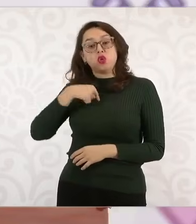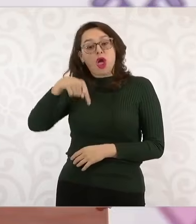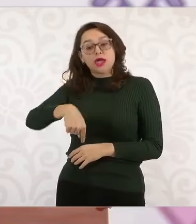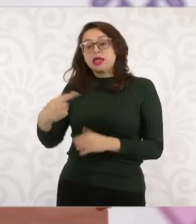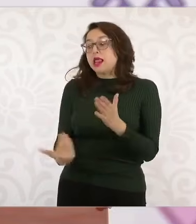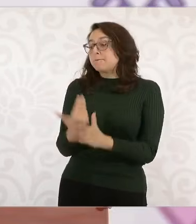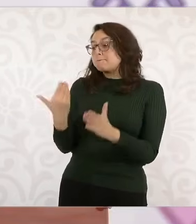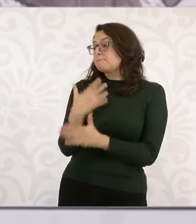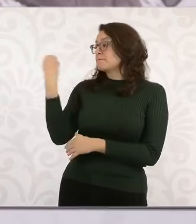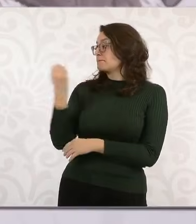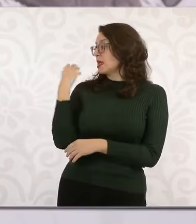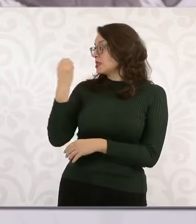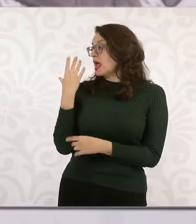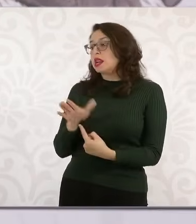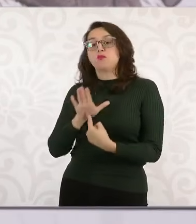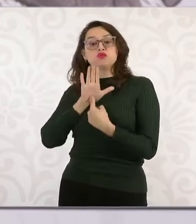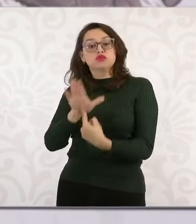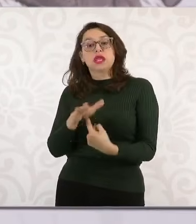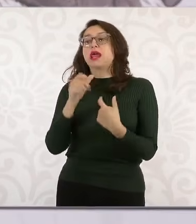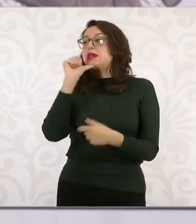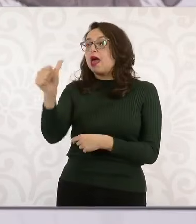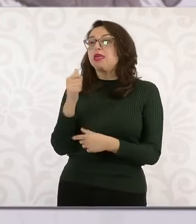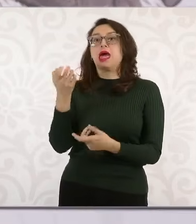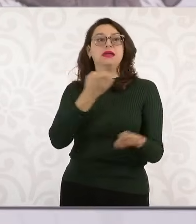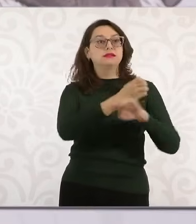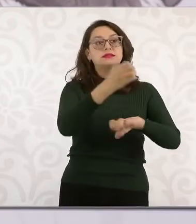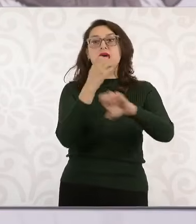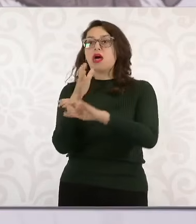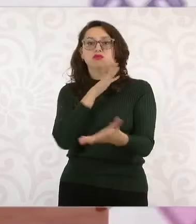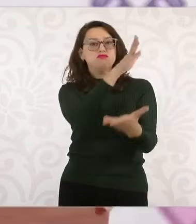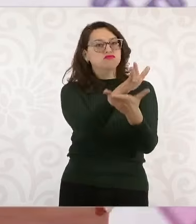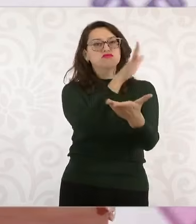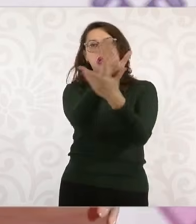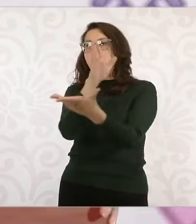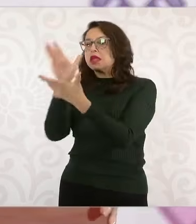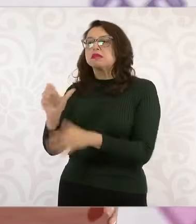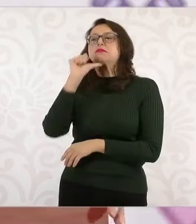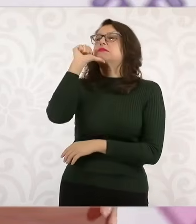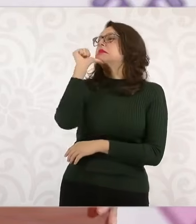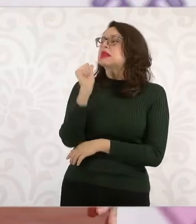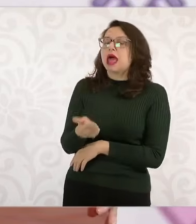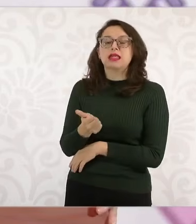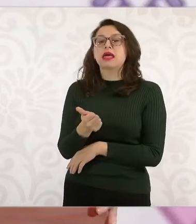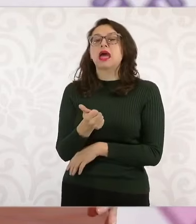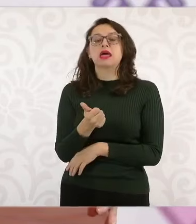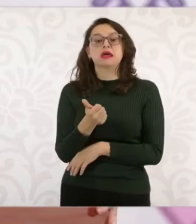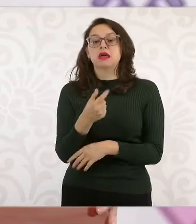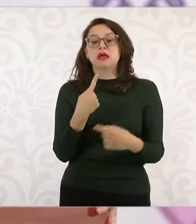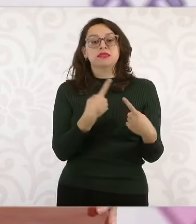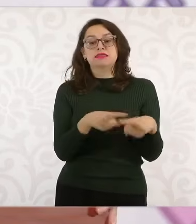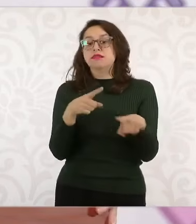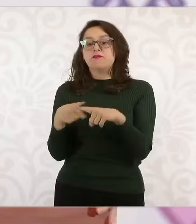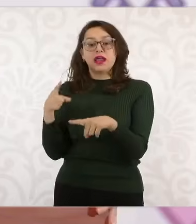de la mañanera y de las visitas que hago a las distintas entidades de la República, y muchos